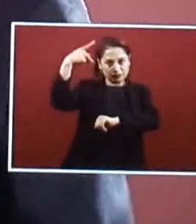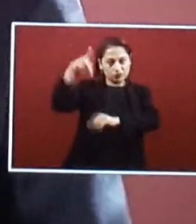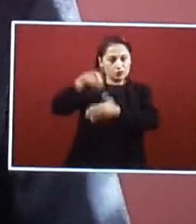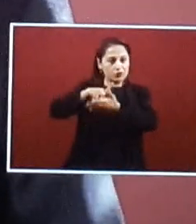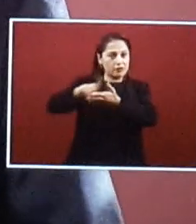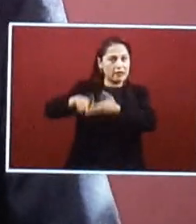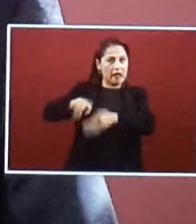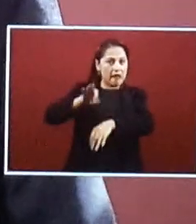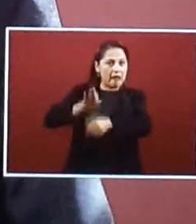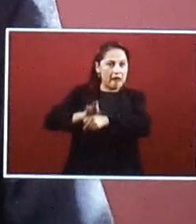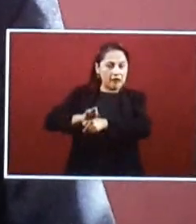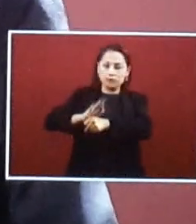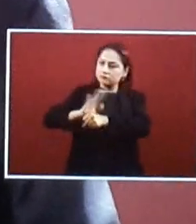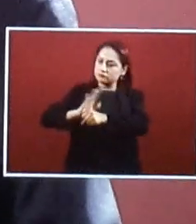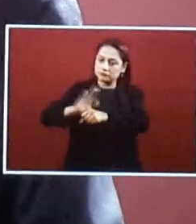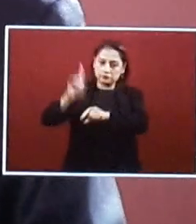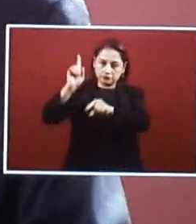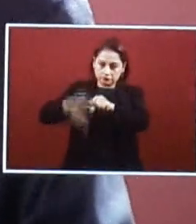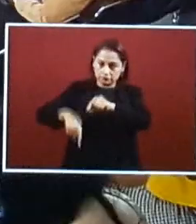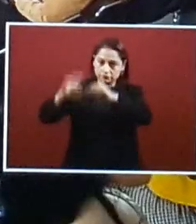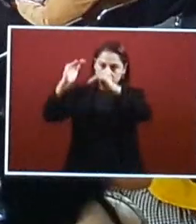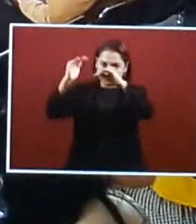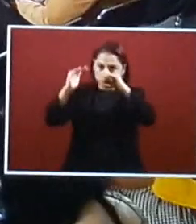no de los trabajadores.